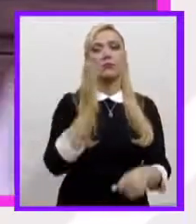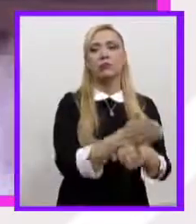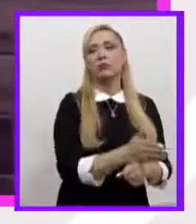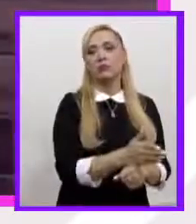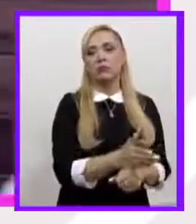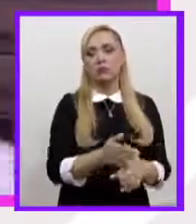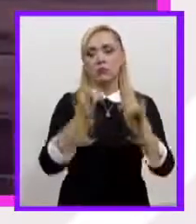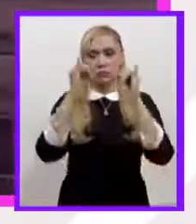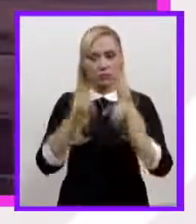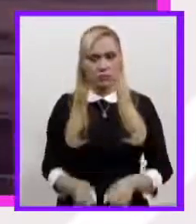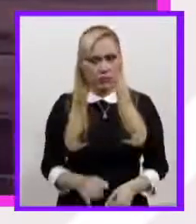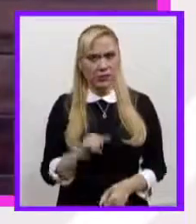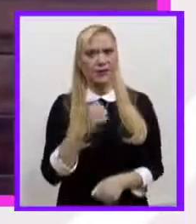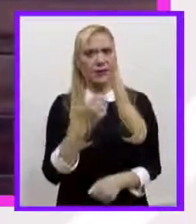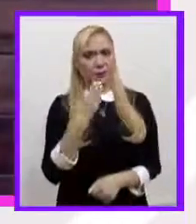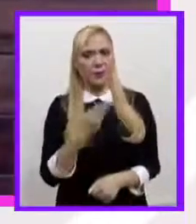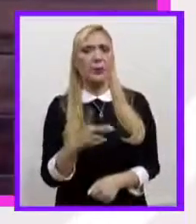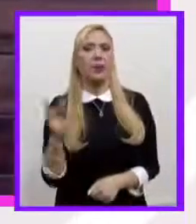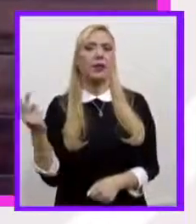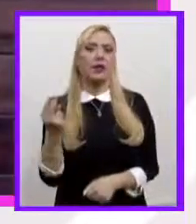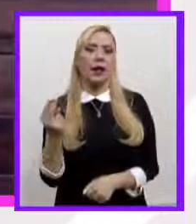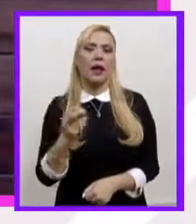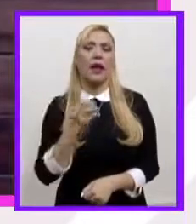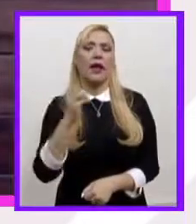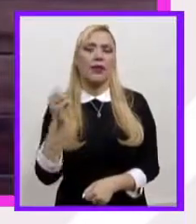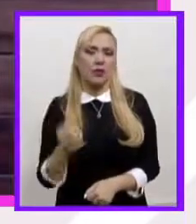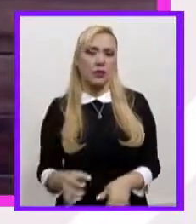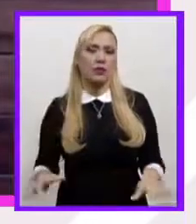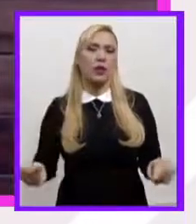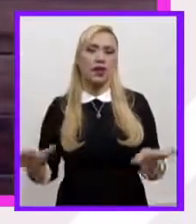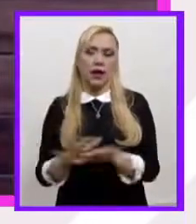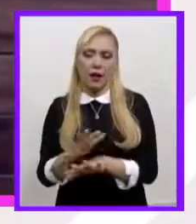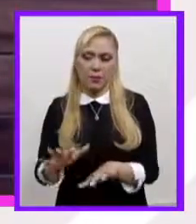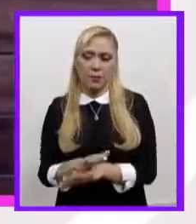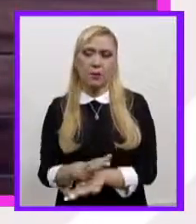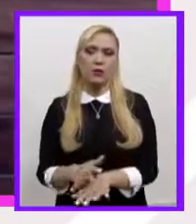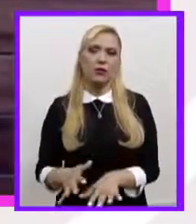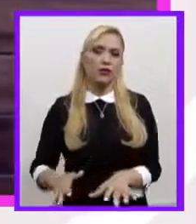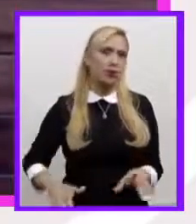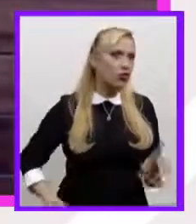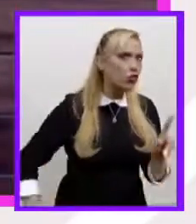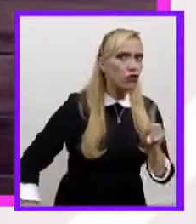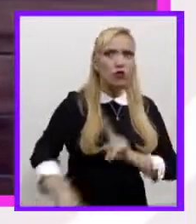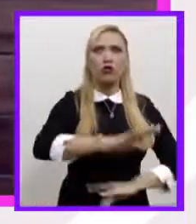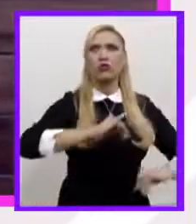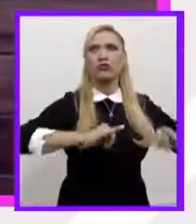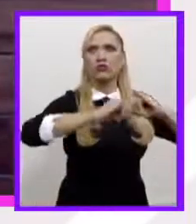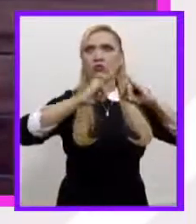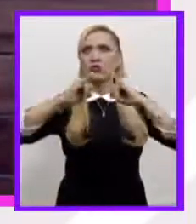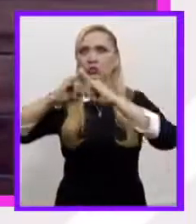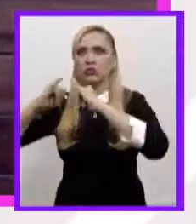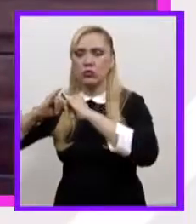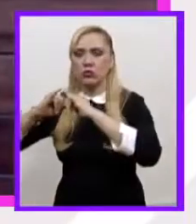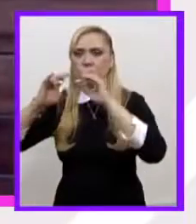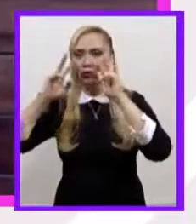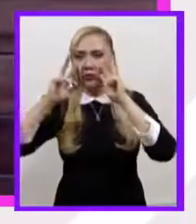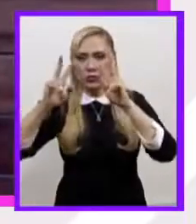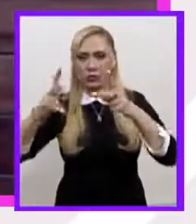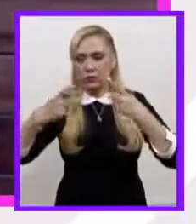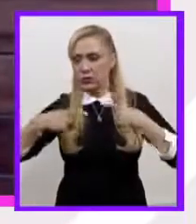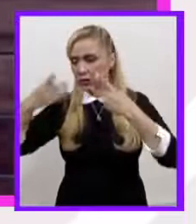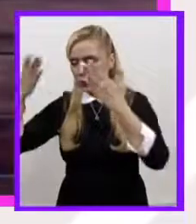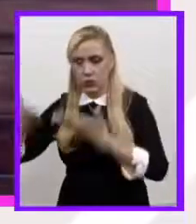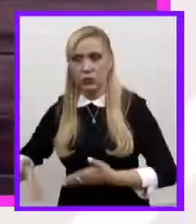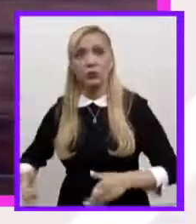lo individual, que está bien, pero tienen que ir acompañadas de estas transformaciones estructurales. ¿Y a qué me refiero? Mirar no solamente individuos,